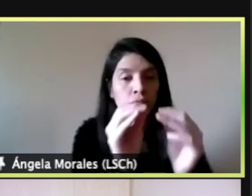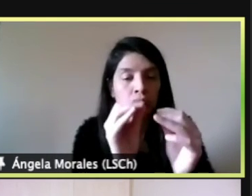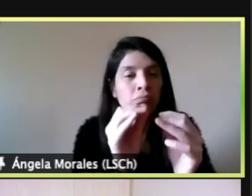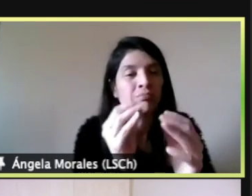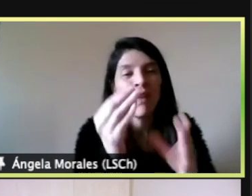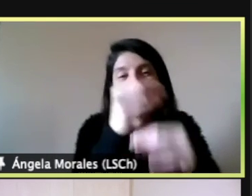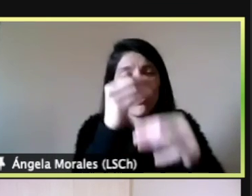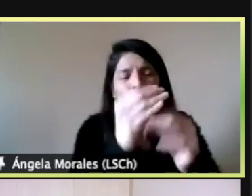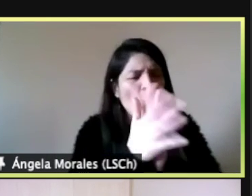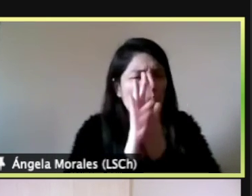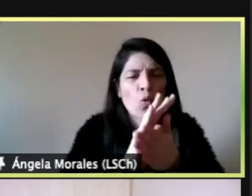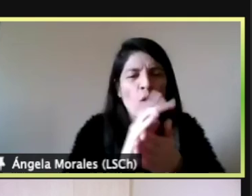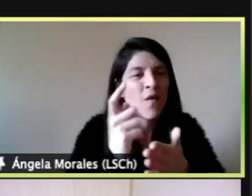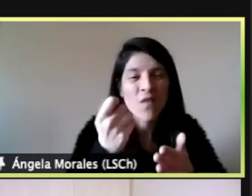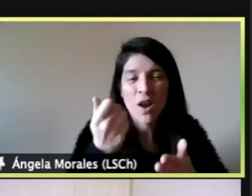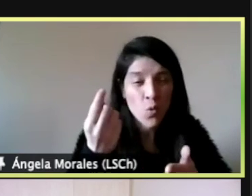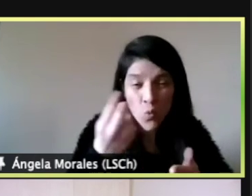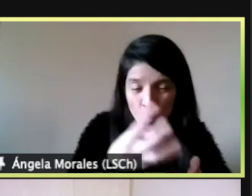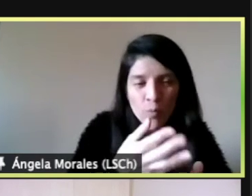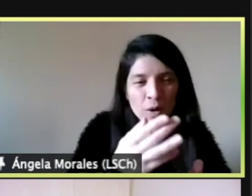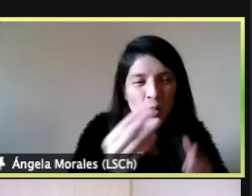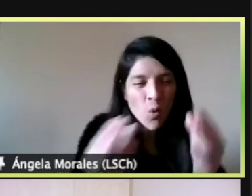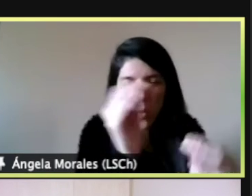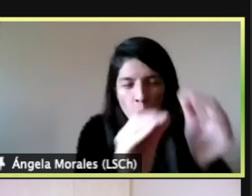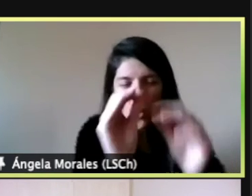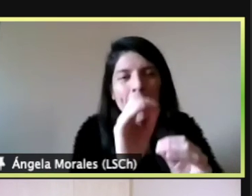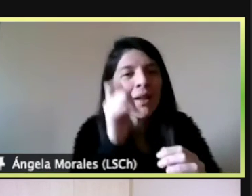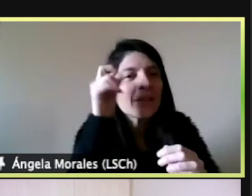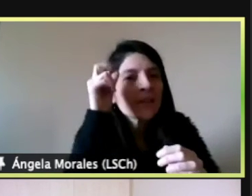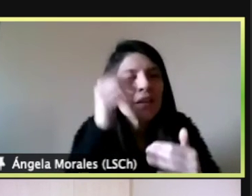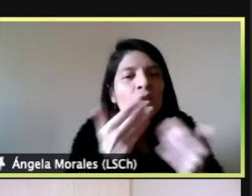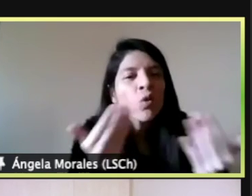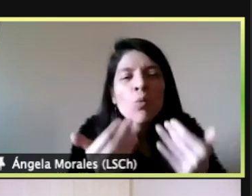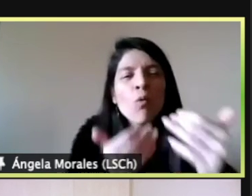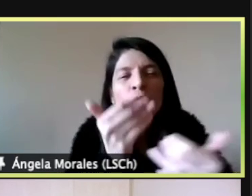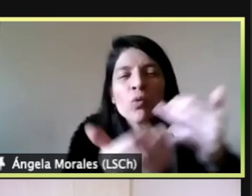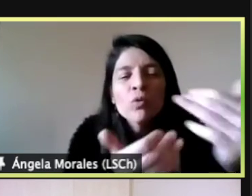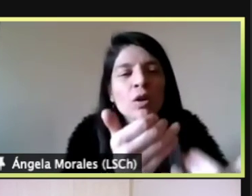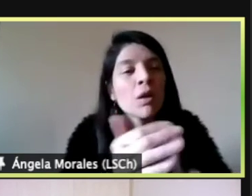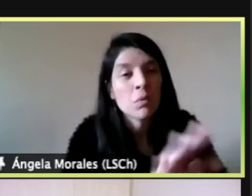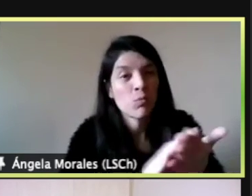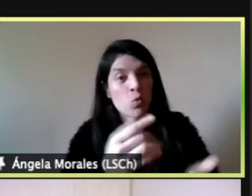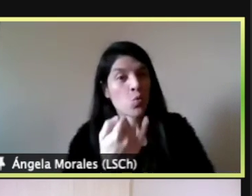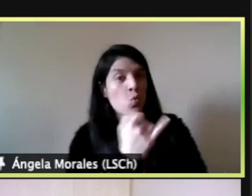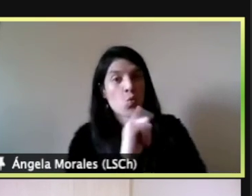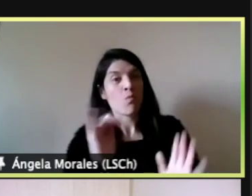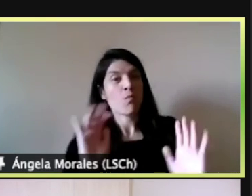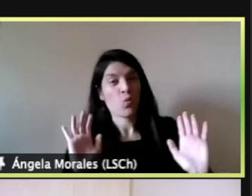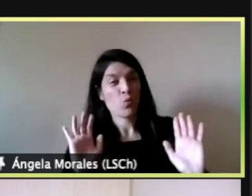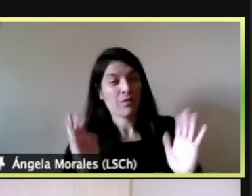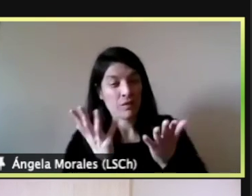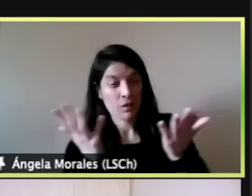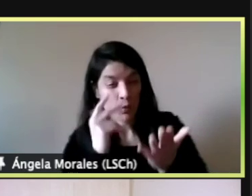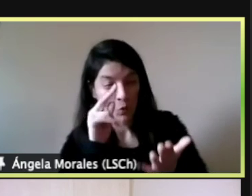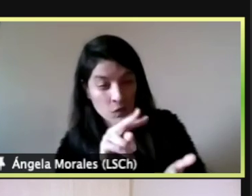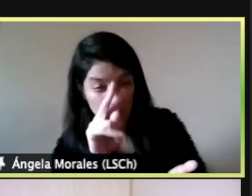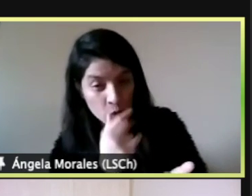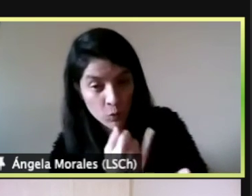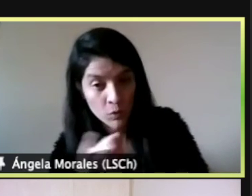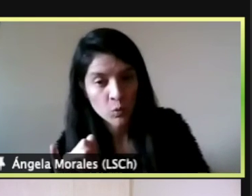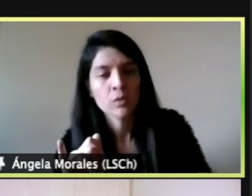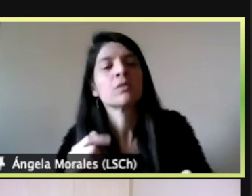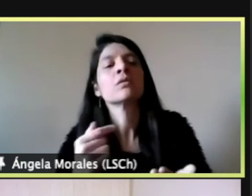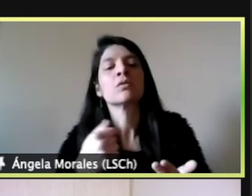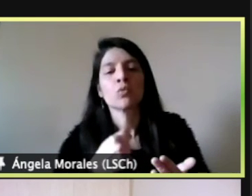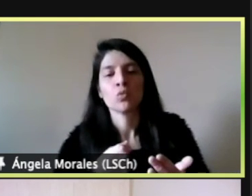funcionan. Si no me gusta cómo va quedando esto, yo lo puedo ir acá, los puedo ir sacando. Ya